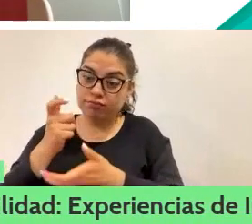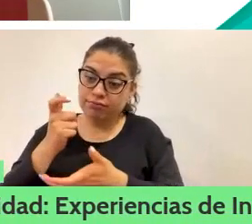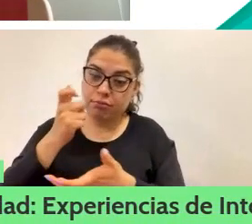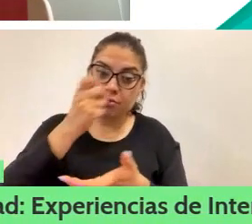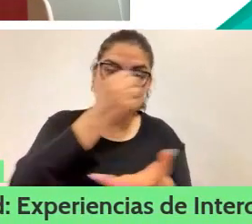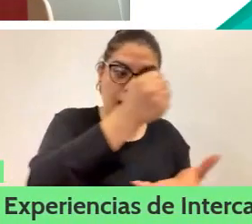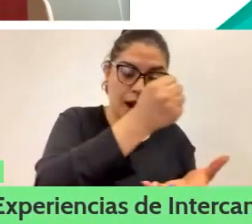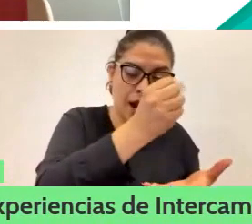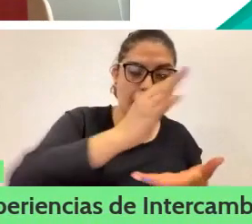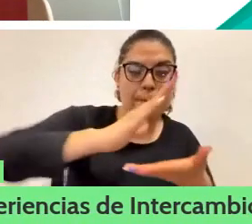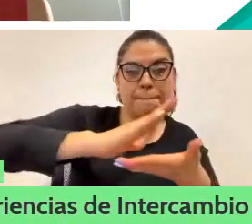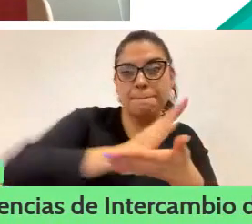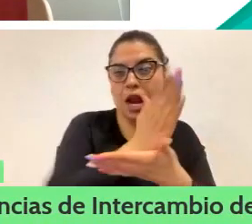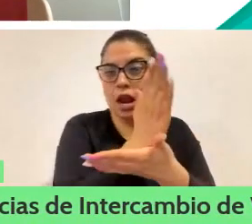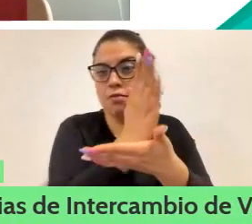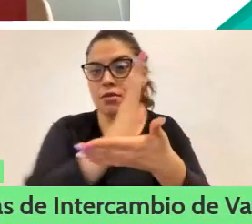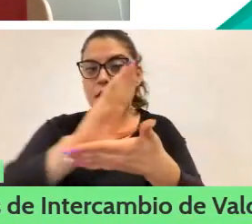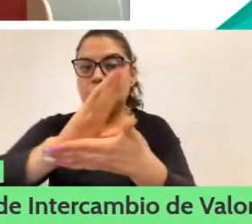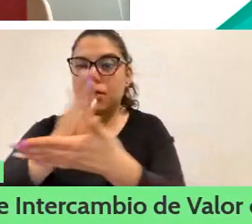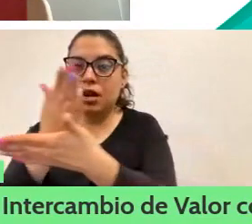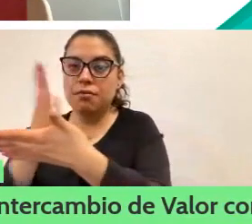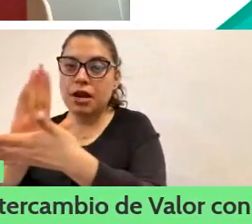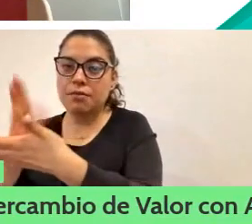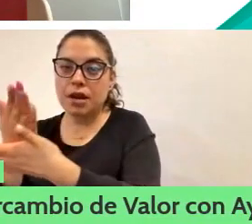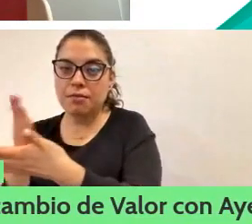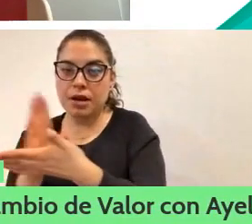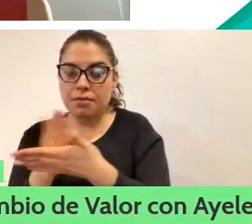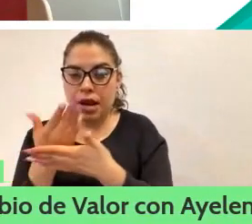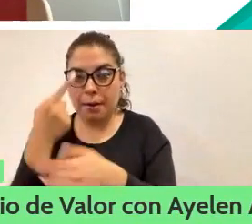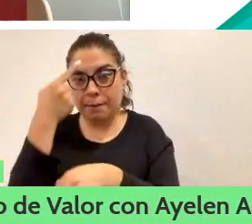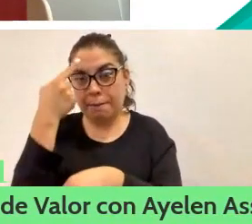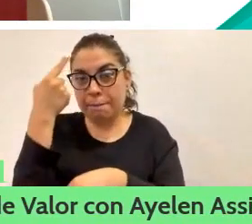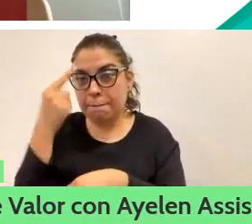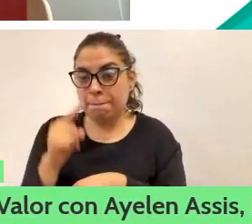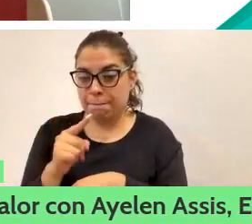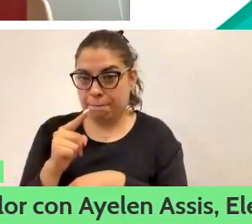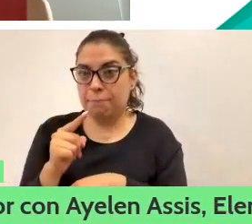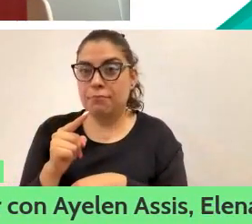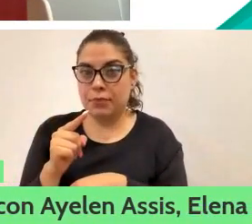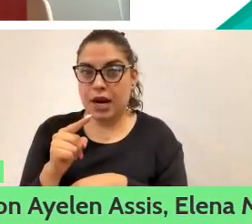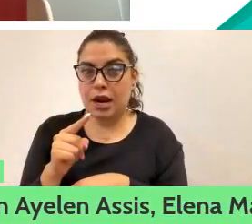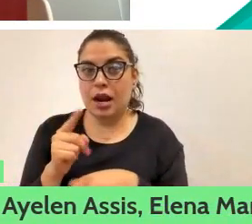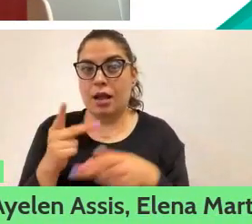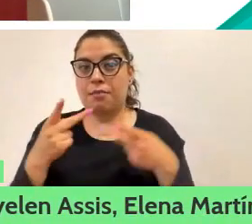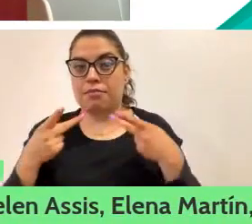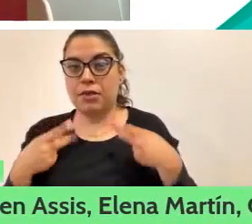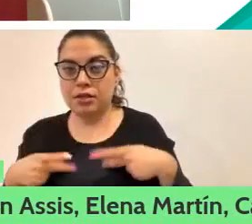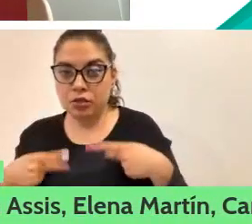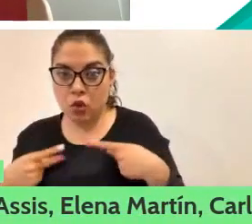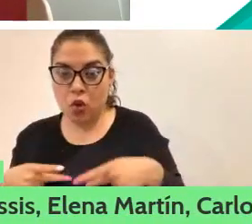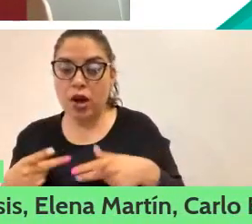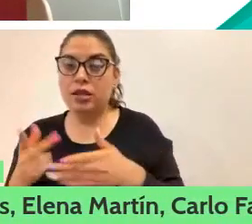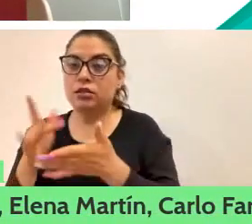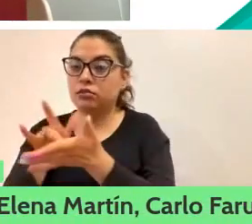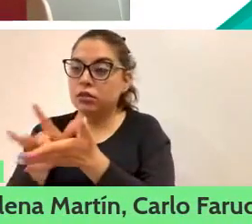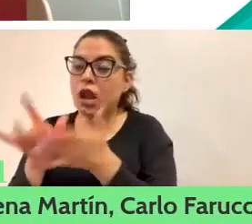condiciones de muchas personas gracias a todo el proyecto que tenemos de comercio justo y un donativo se va a los proyectos de Oxfam